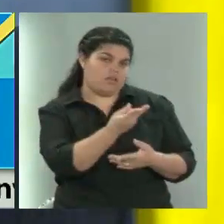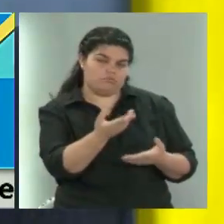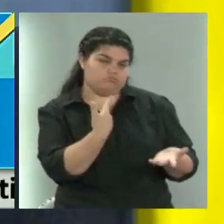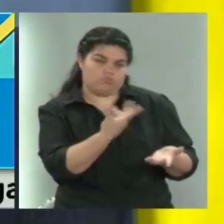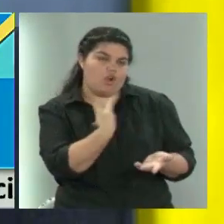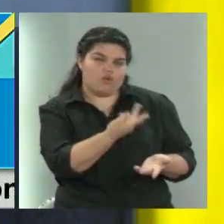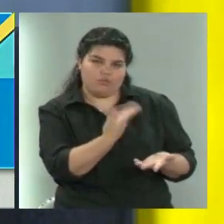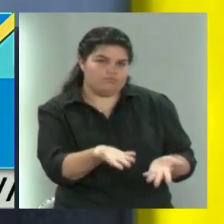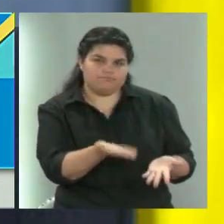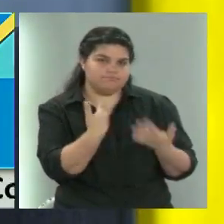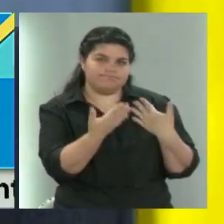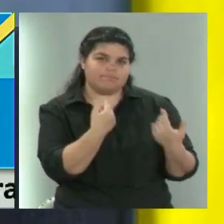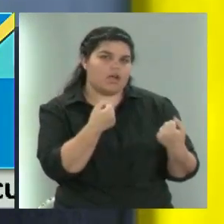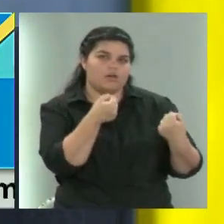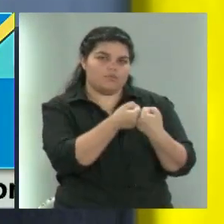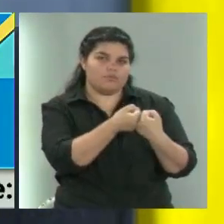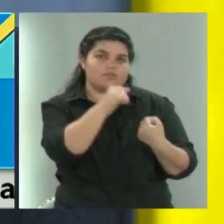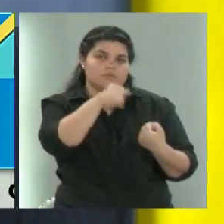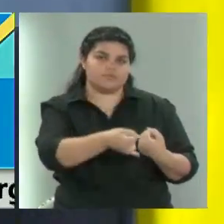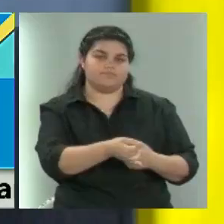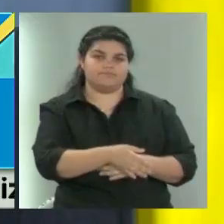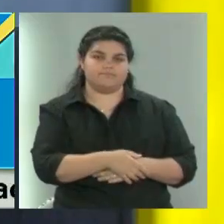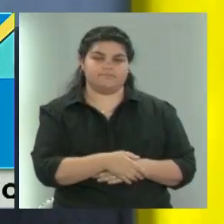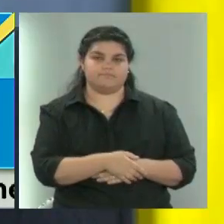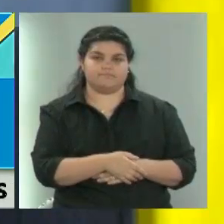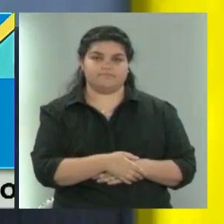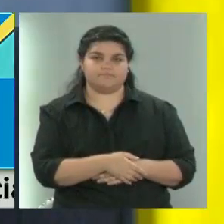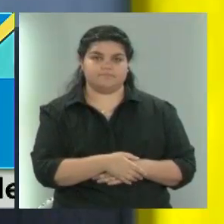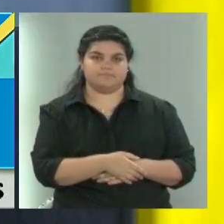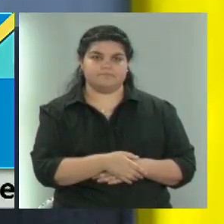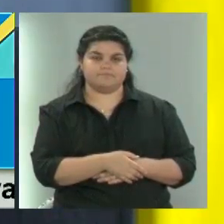menos coincidiendo en que lo que no queremos es